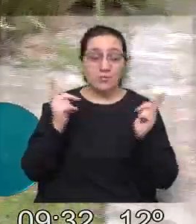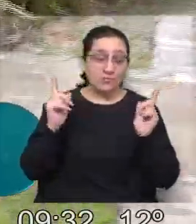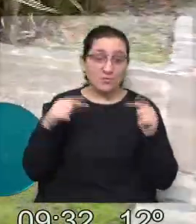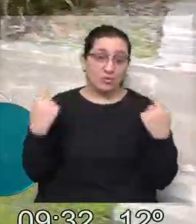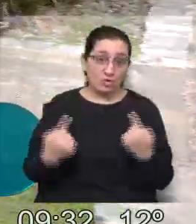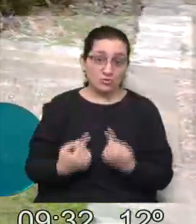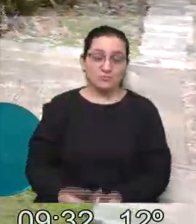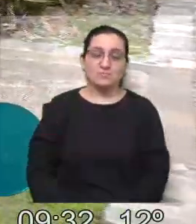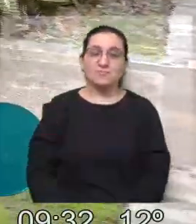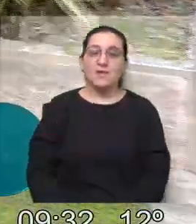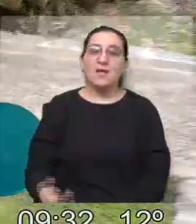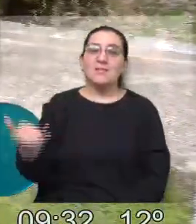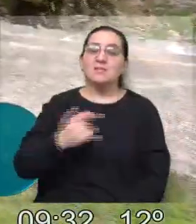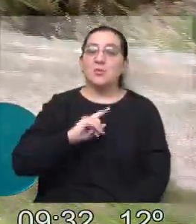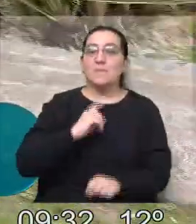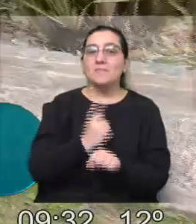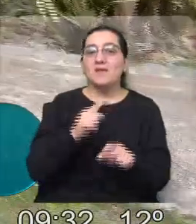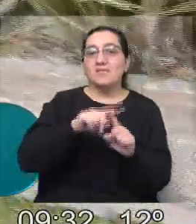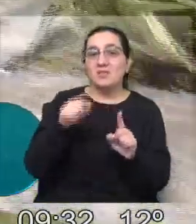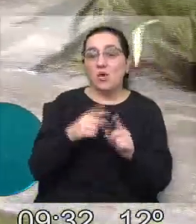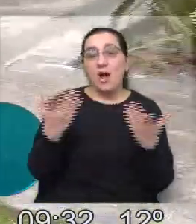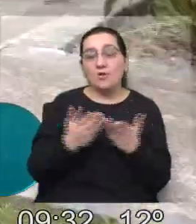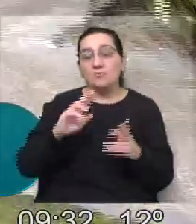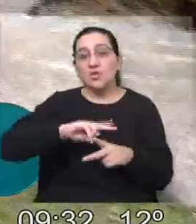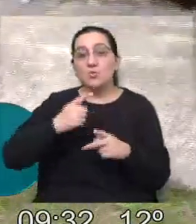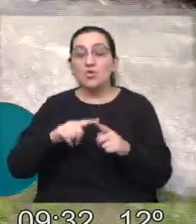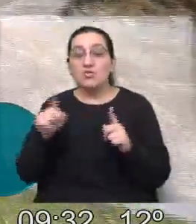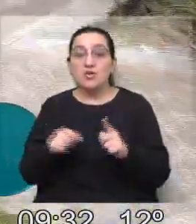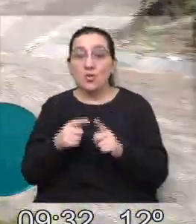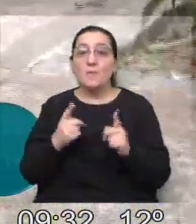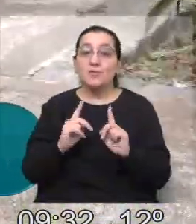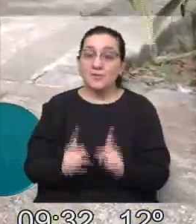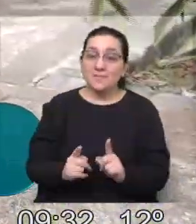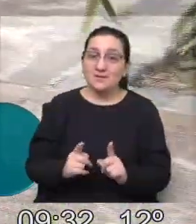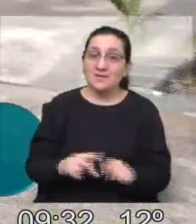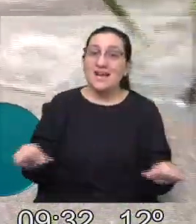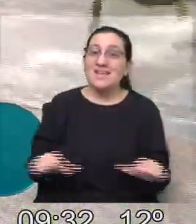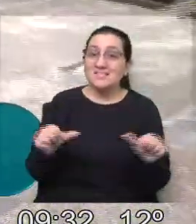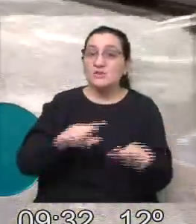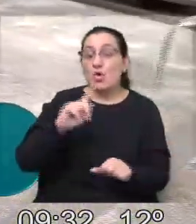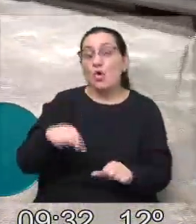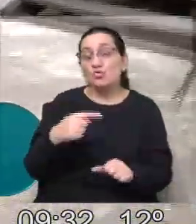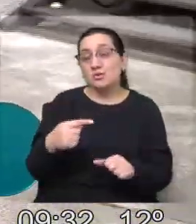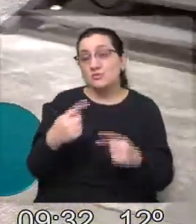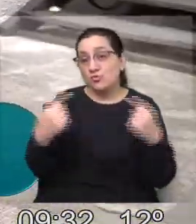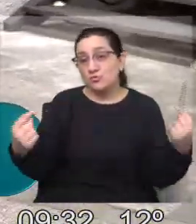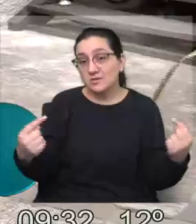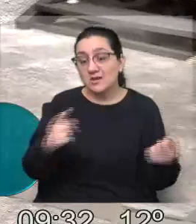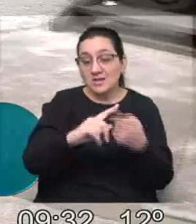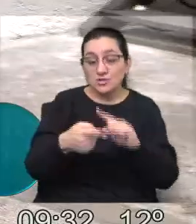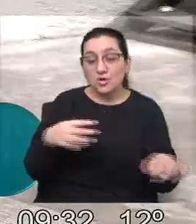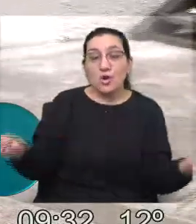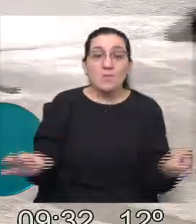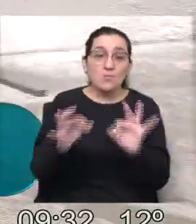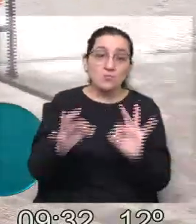ver, tenés un primer disco, un segundo ahora en el cual estás trabajando, pero también realizás otros menesteres que tienen que ver con la música. Me refiero